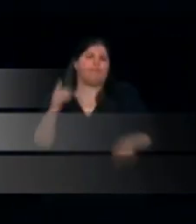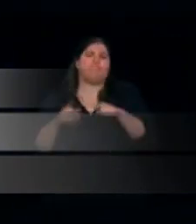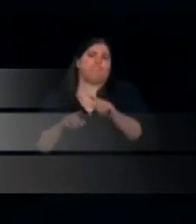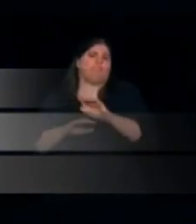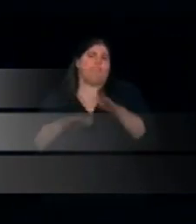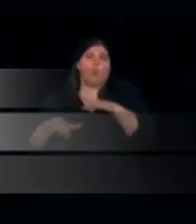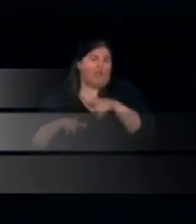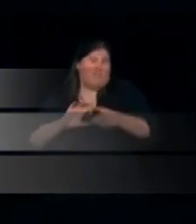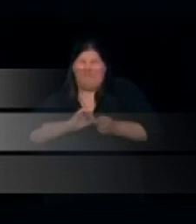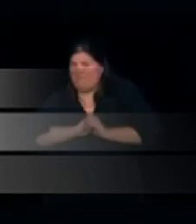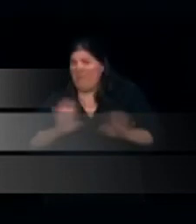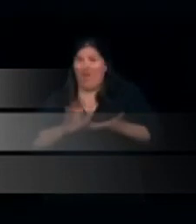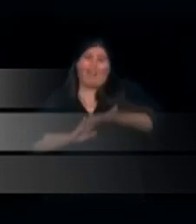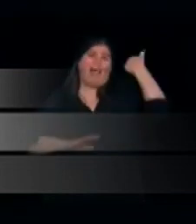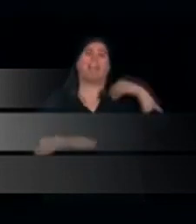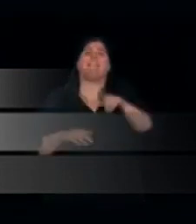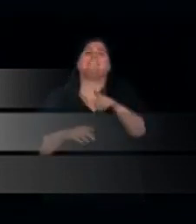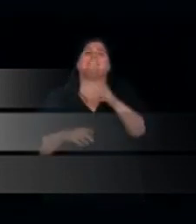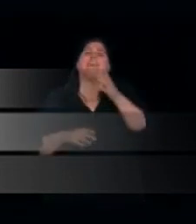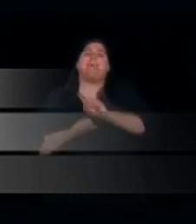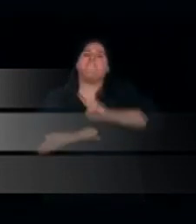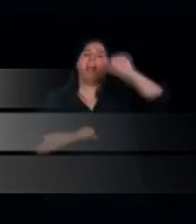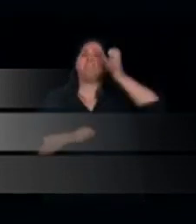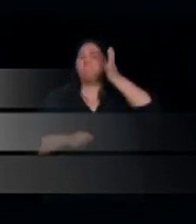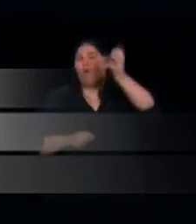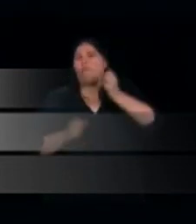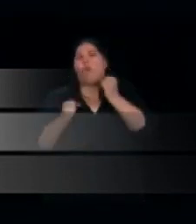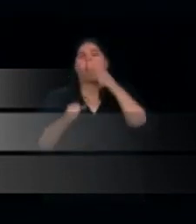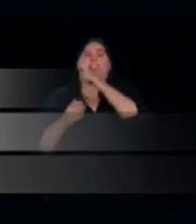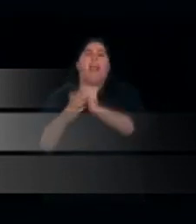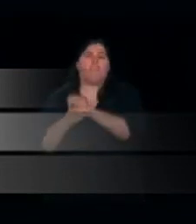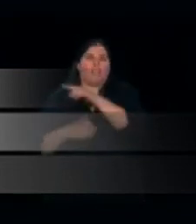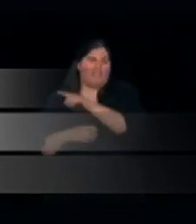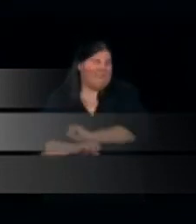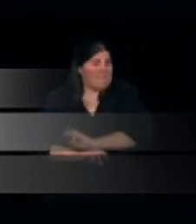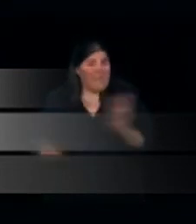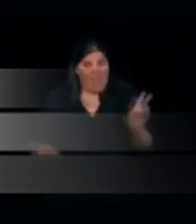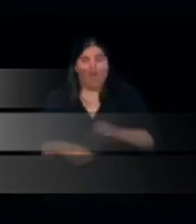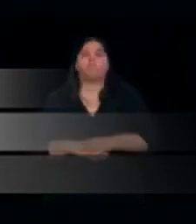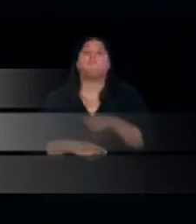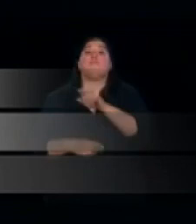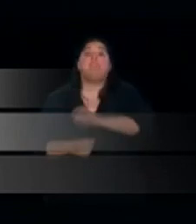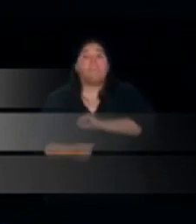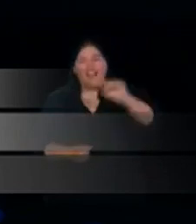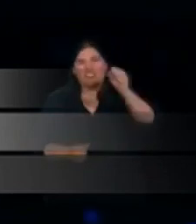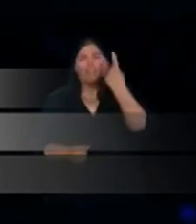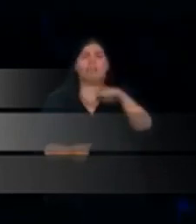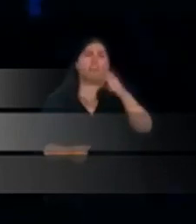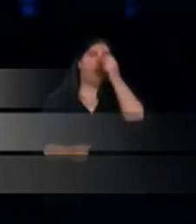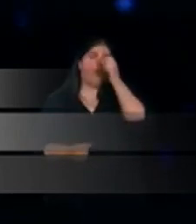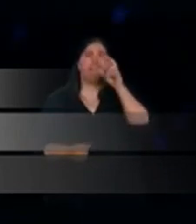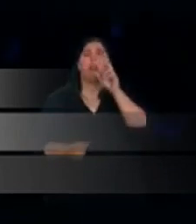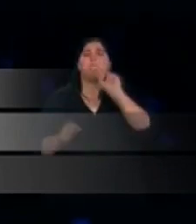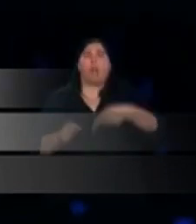grave problema que tenemos argentinos yo creo que en los dos debates diley se ha mostrado como un estadista un hombre que conoce un hombre que va